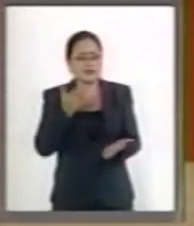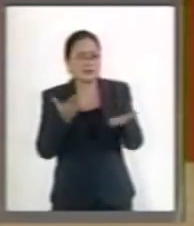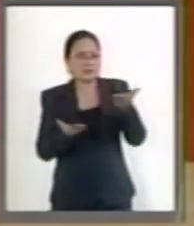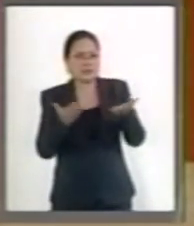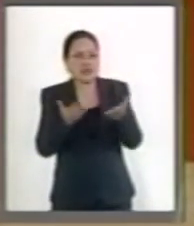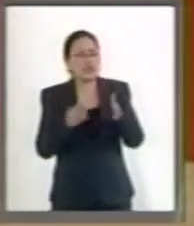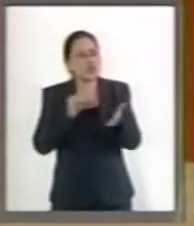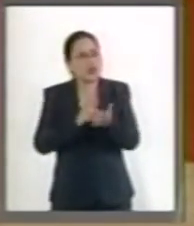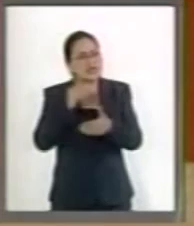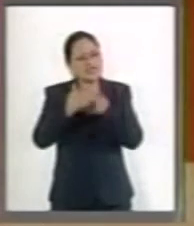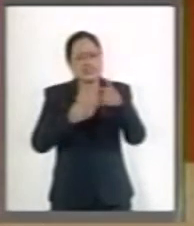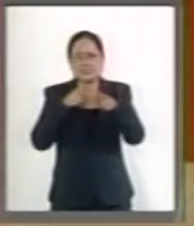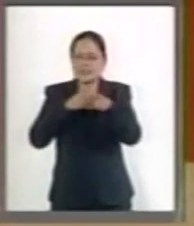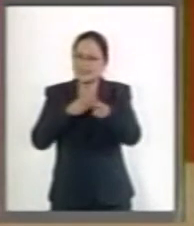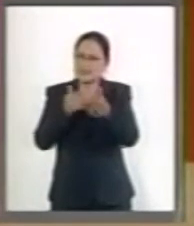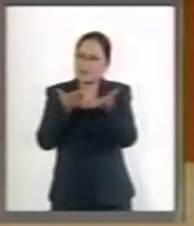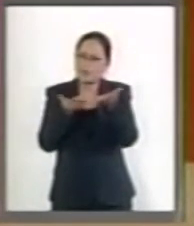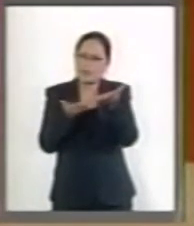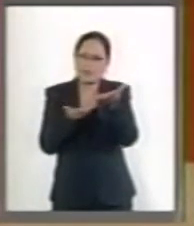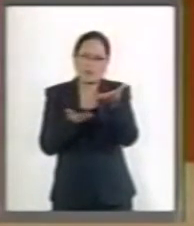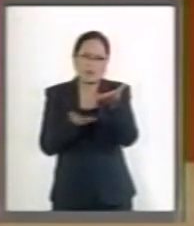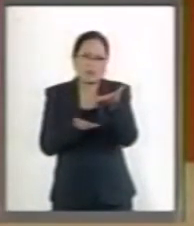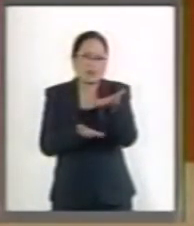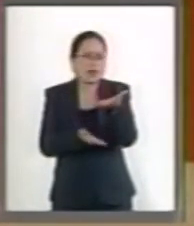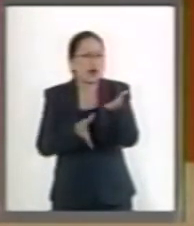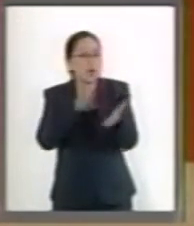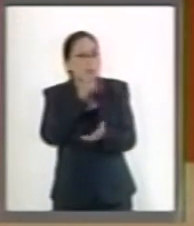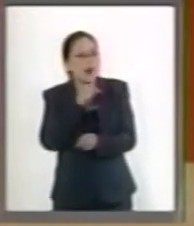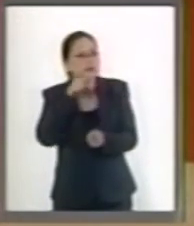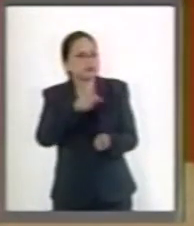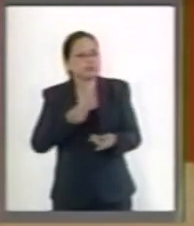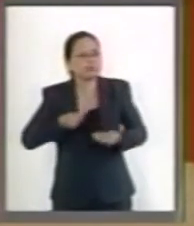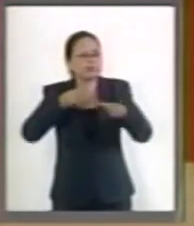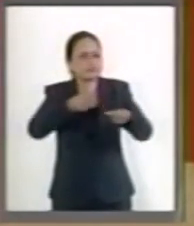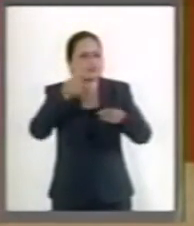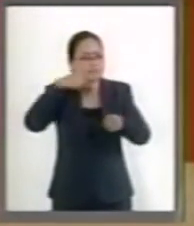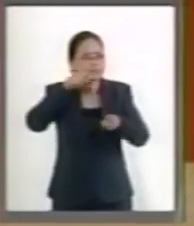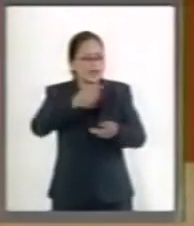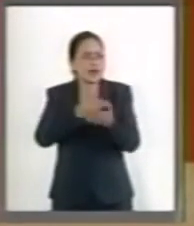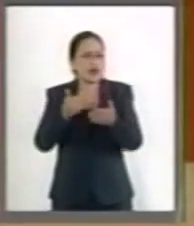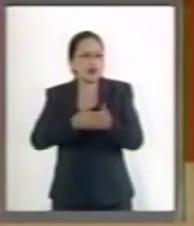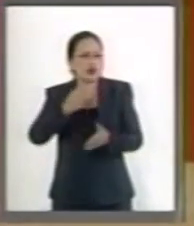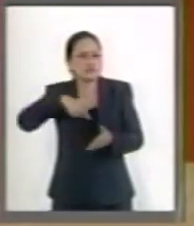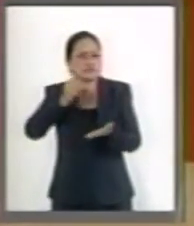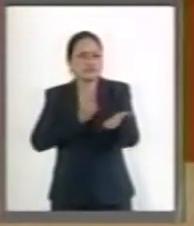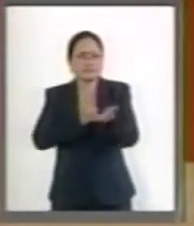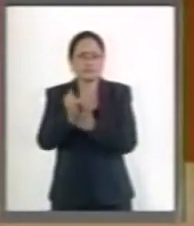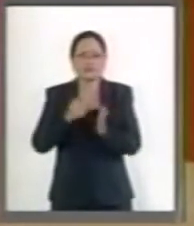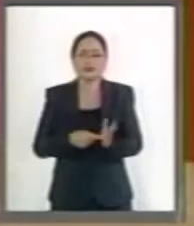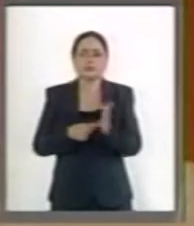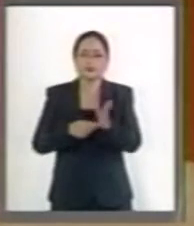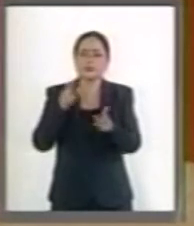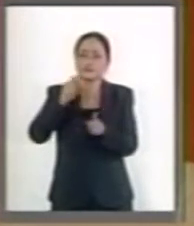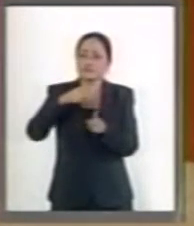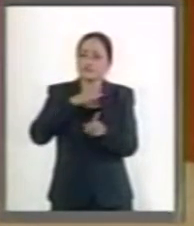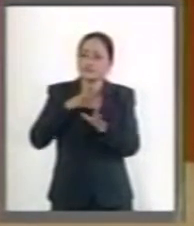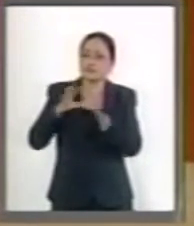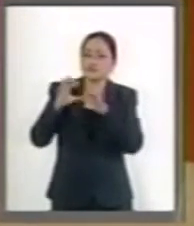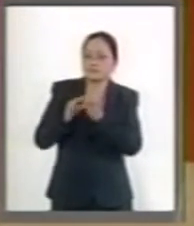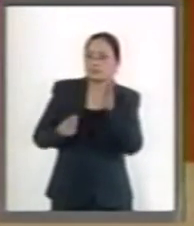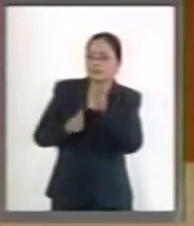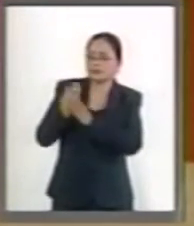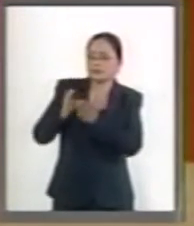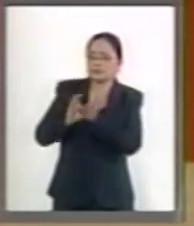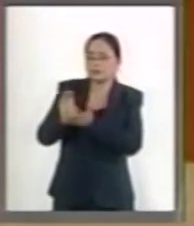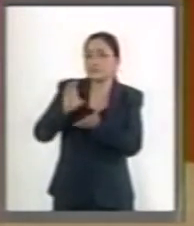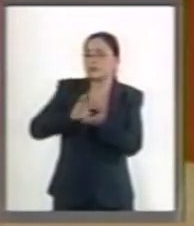persiste, será cada vez más difícil financiarlo por la salida que estamos teniendo de capitales y el menor número de inversiones que